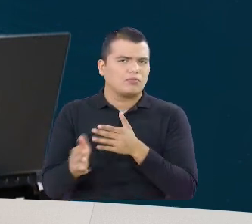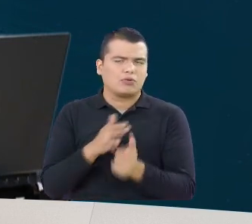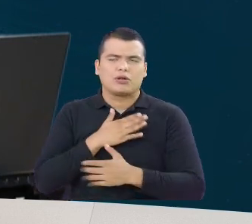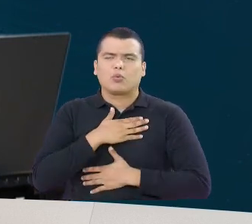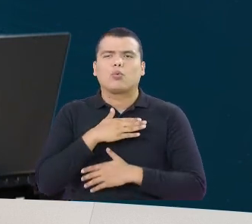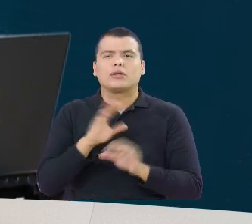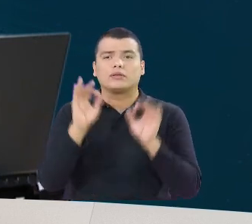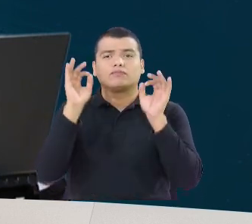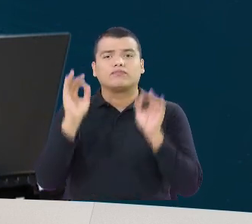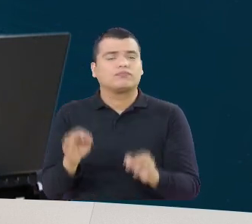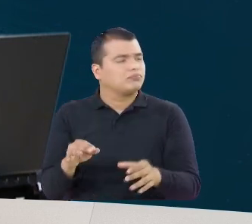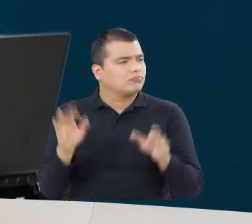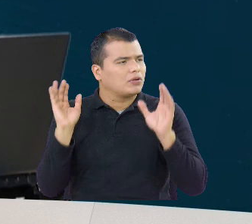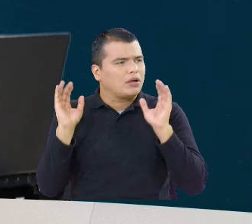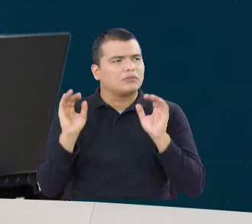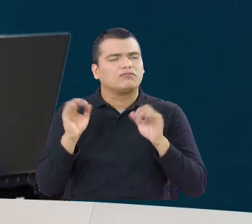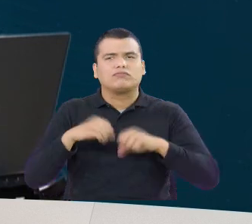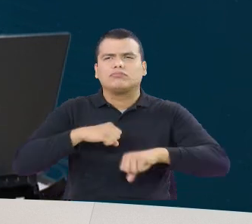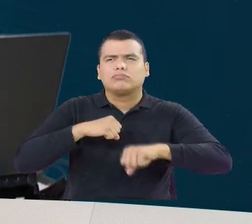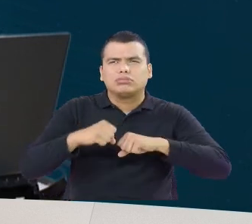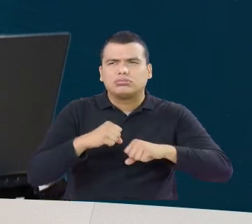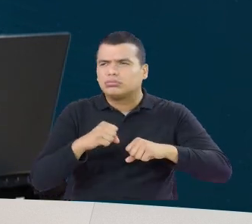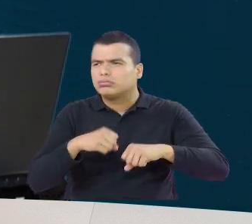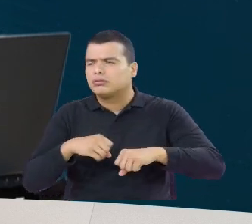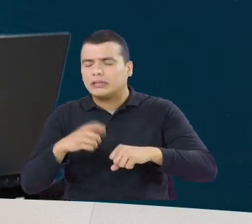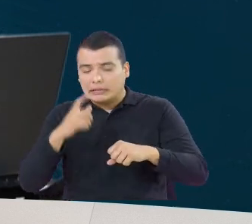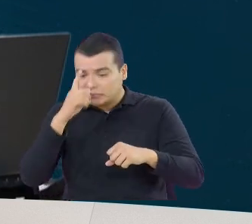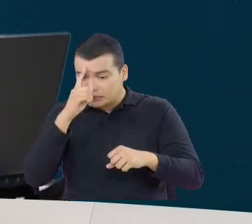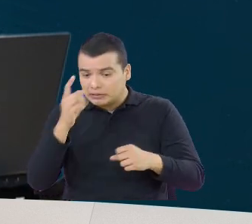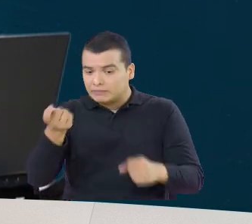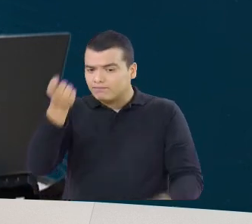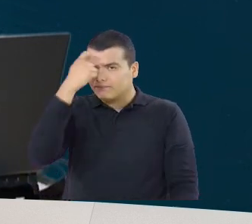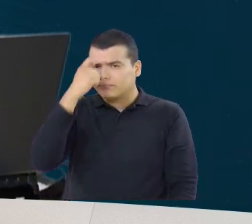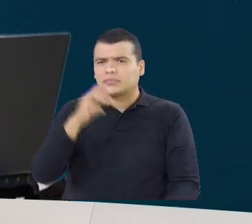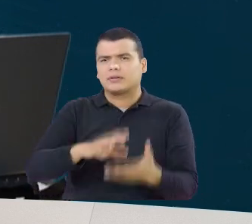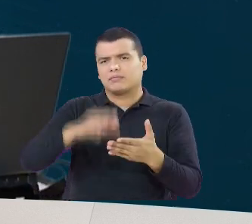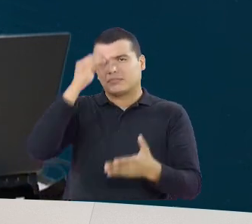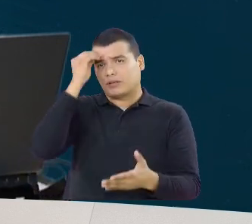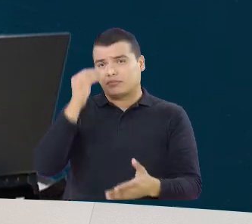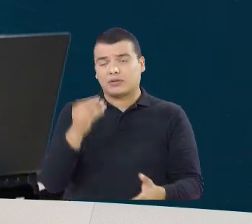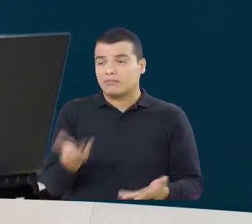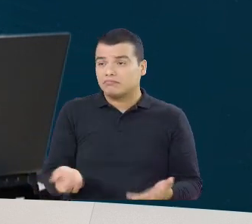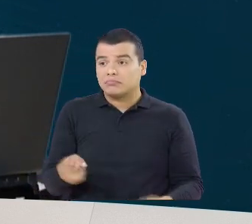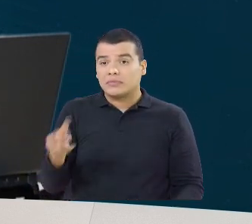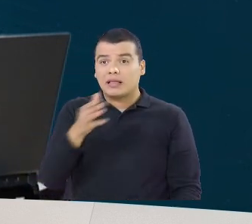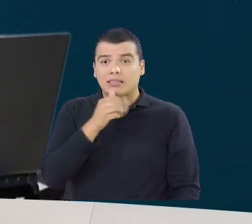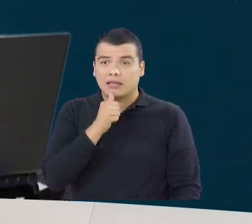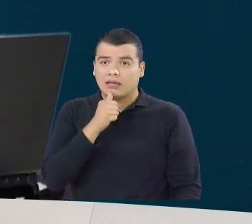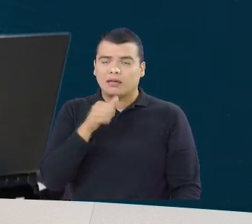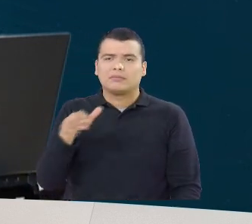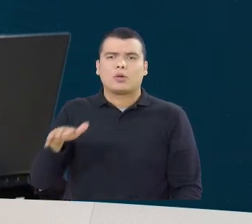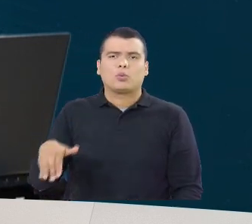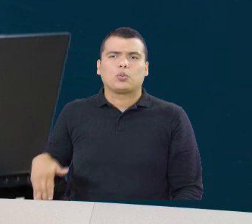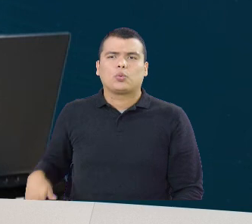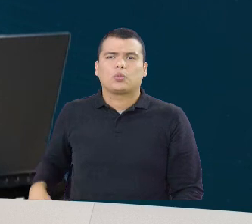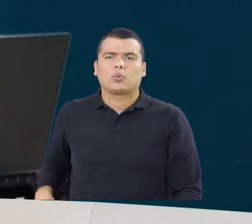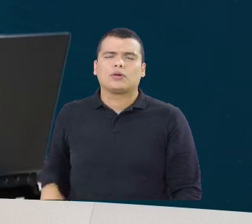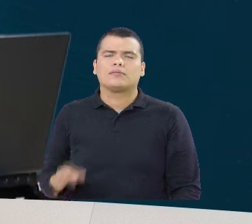se pongan en sincronía, se sincronicen, porque si no nuestro país va a seguir quedando